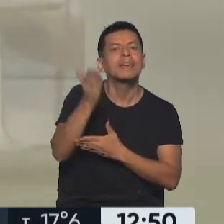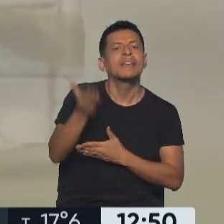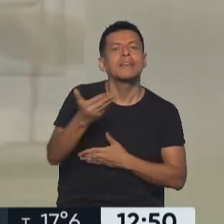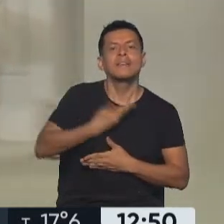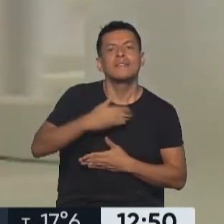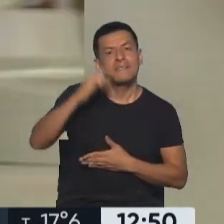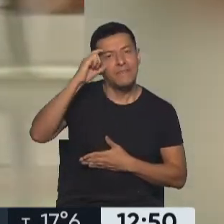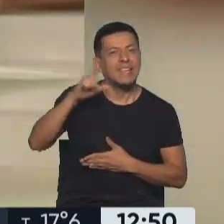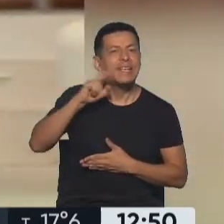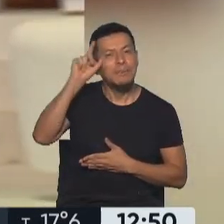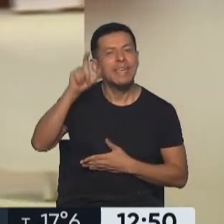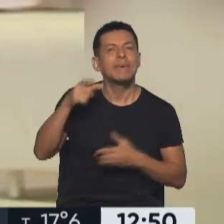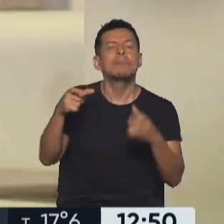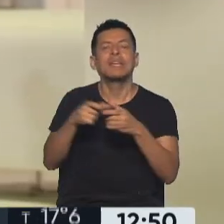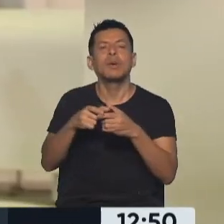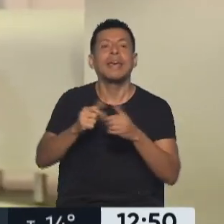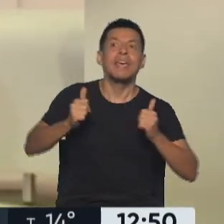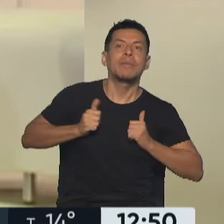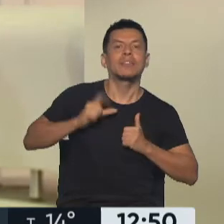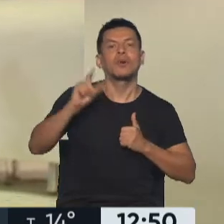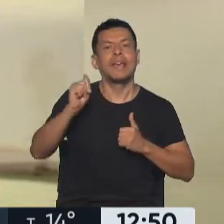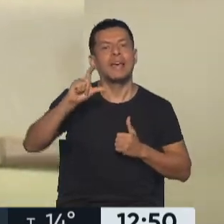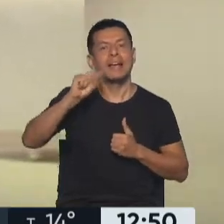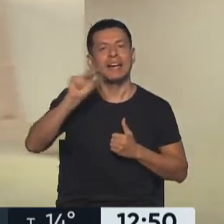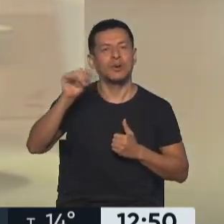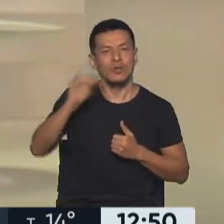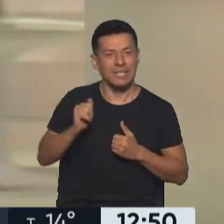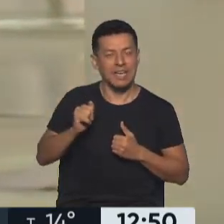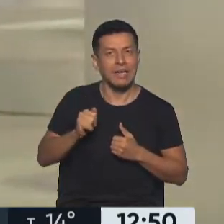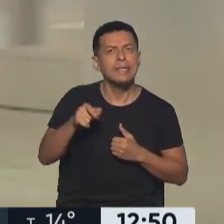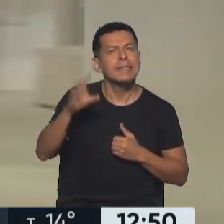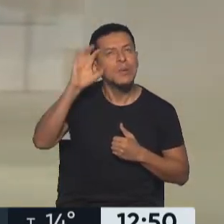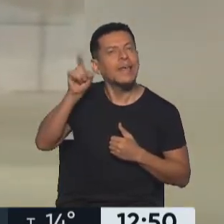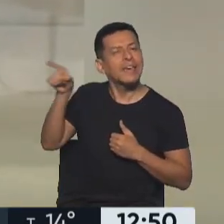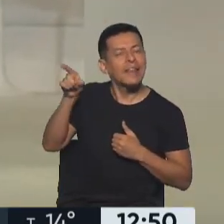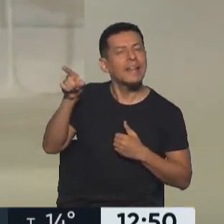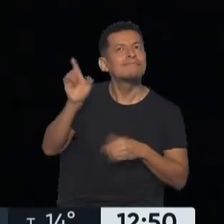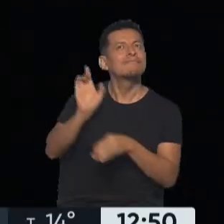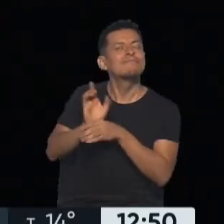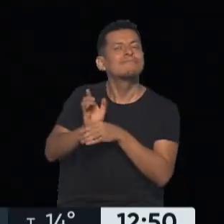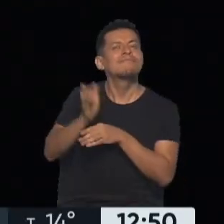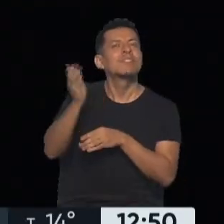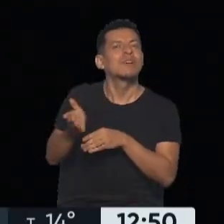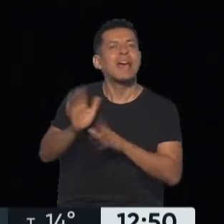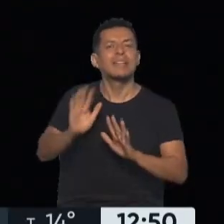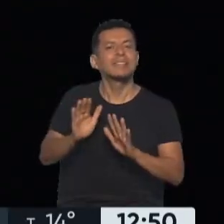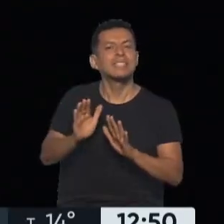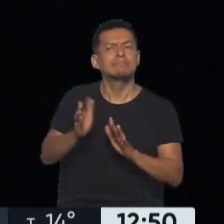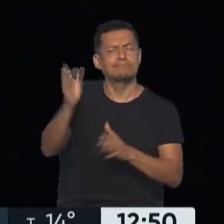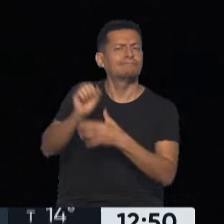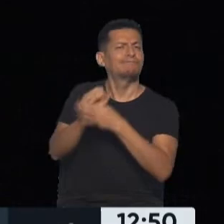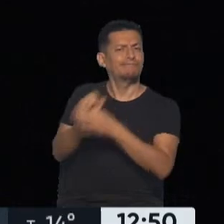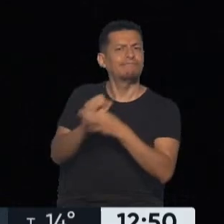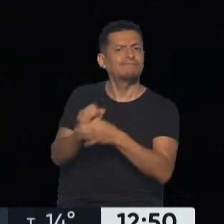el Felipe de Esperando la Carroza, ácido, picante. Cuando pensamos en él, definitivamente pensamos de un modo vertiginoso, en la capacidad que